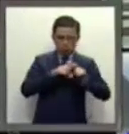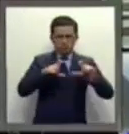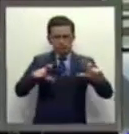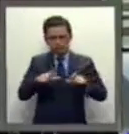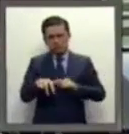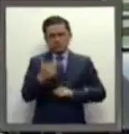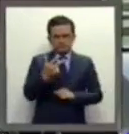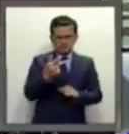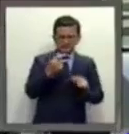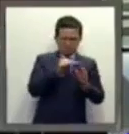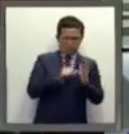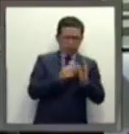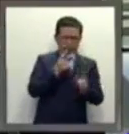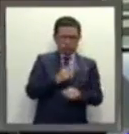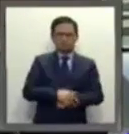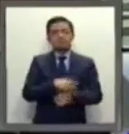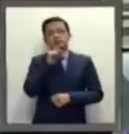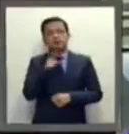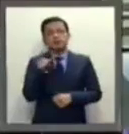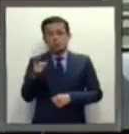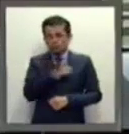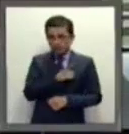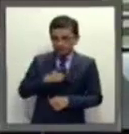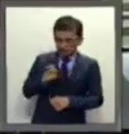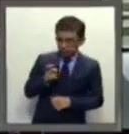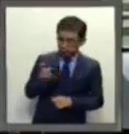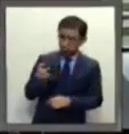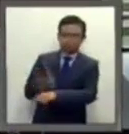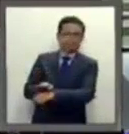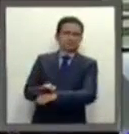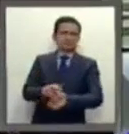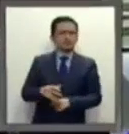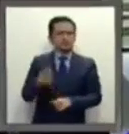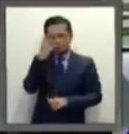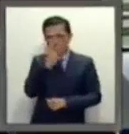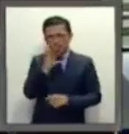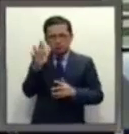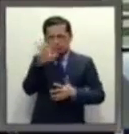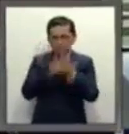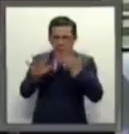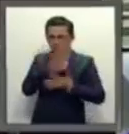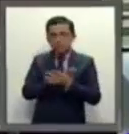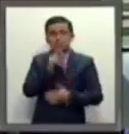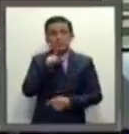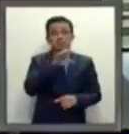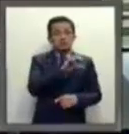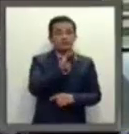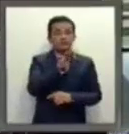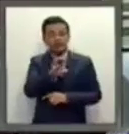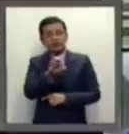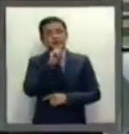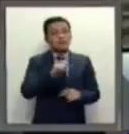decimotercero, artículo segundo. Se encubre la deuda. Comisión Federal de Electricidad y sus empresas productivas